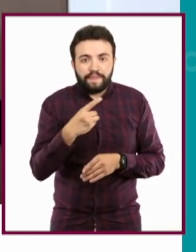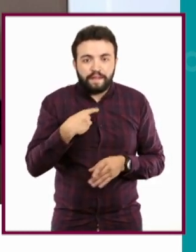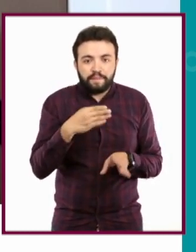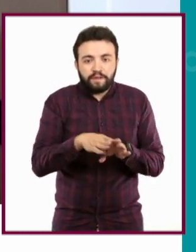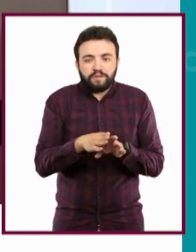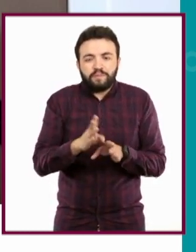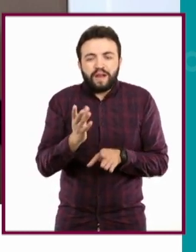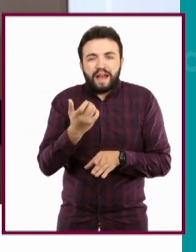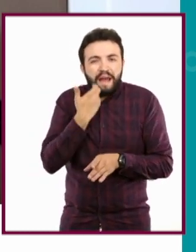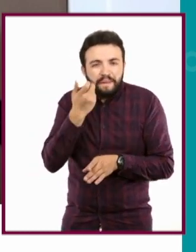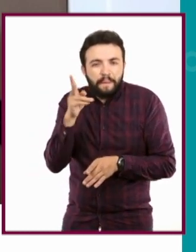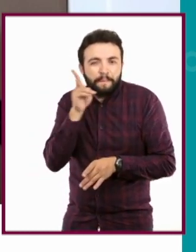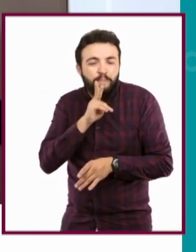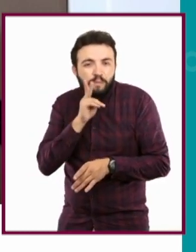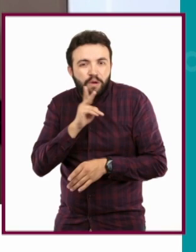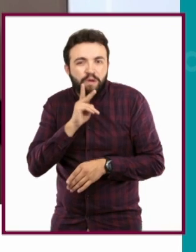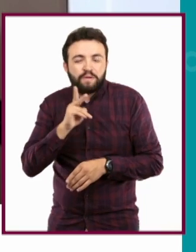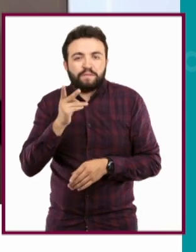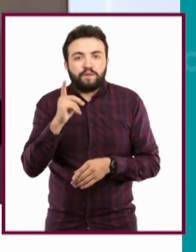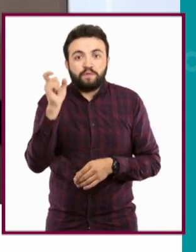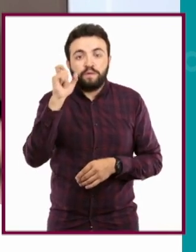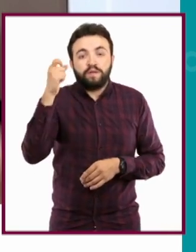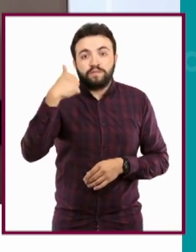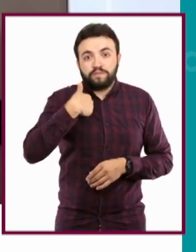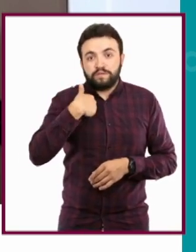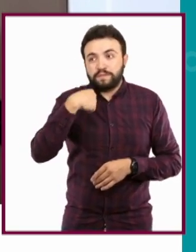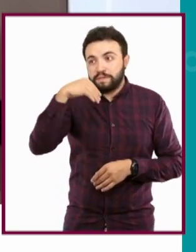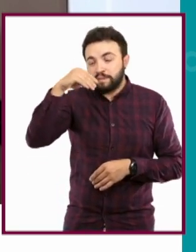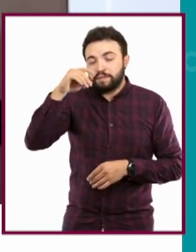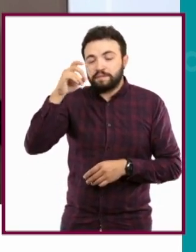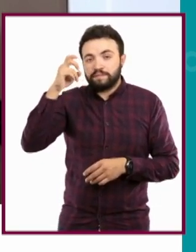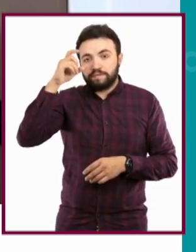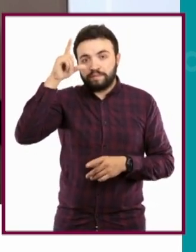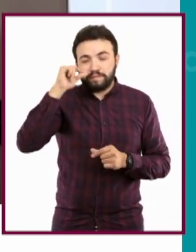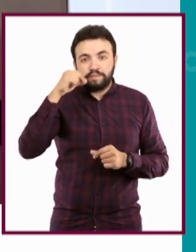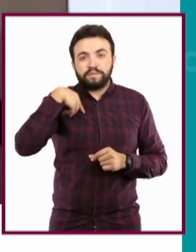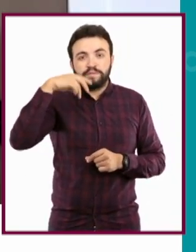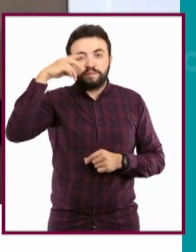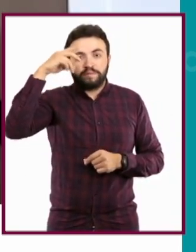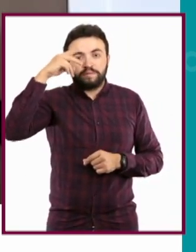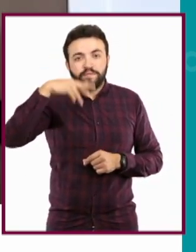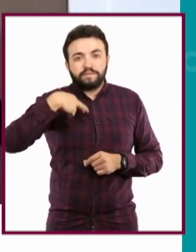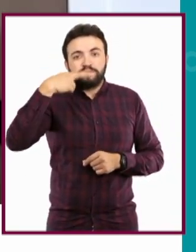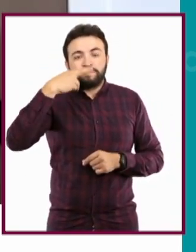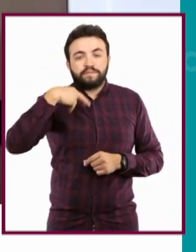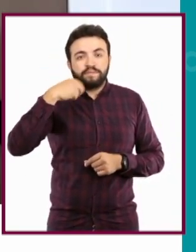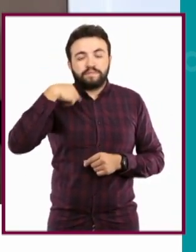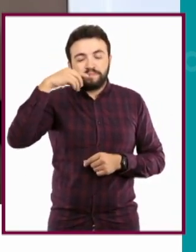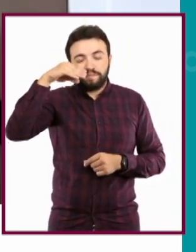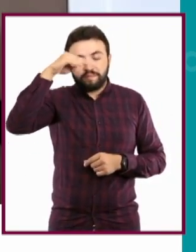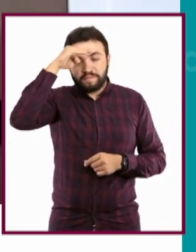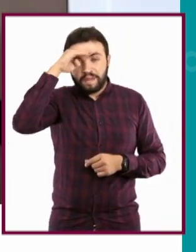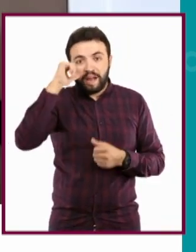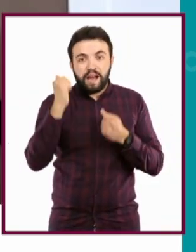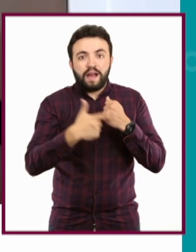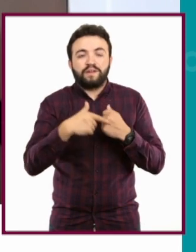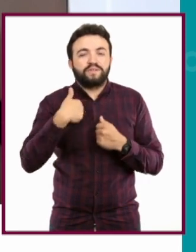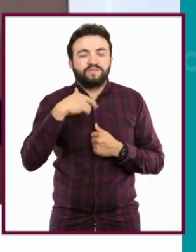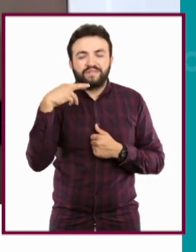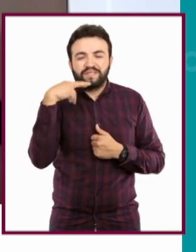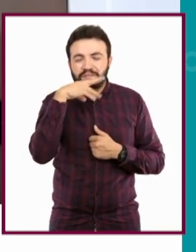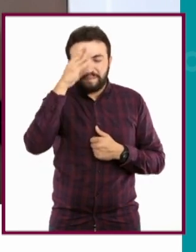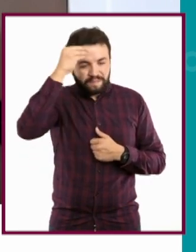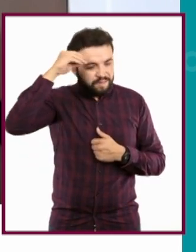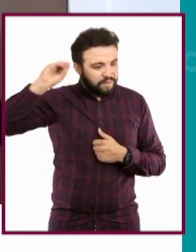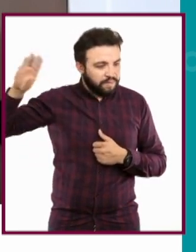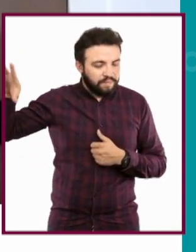aparezca un pensamiento, dejarlo pasar y gentilmente volver a traer la atención a la respiración. Y eso